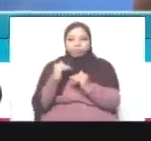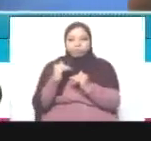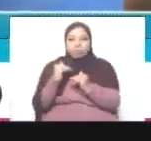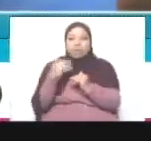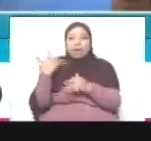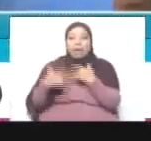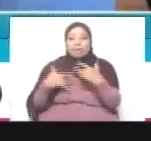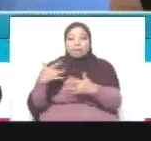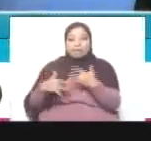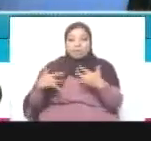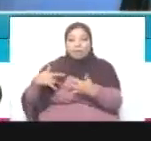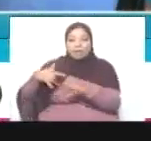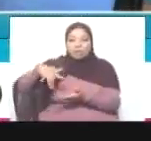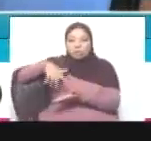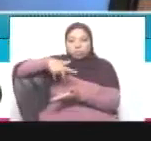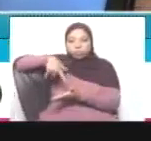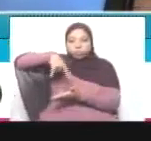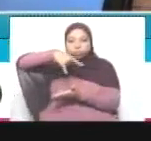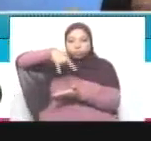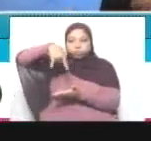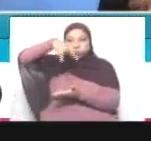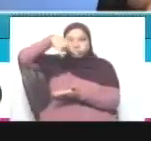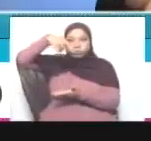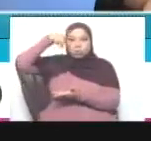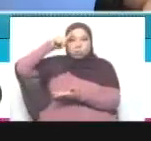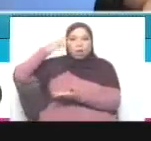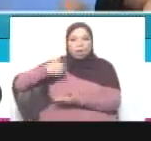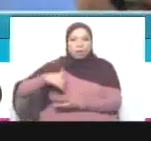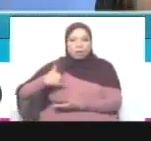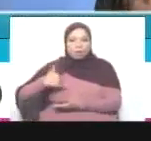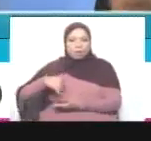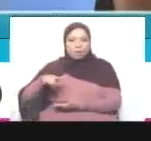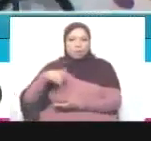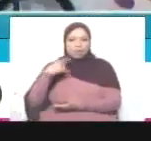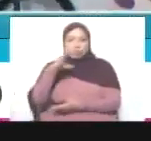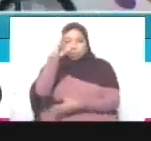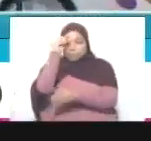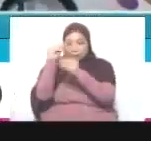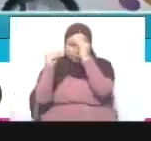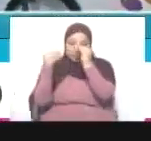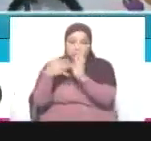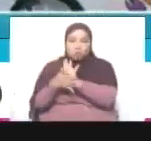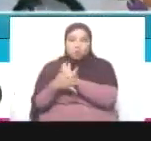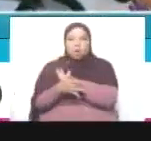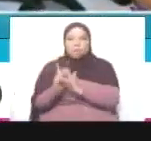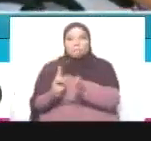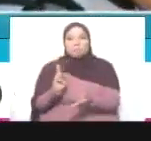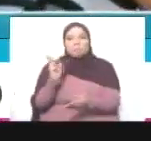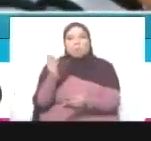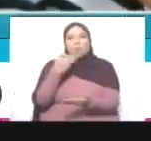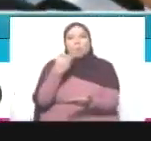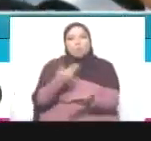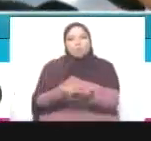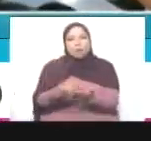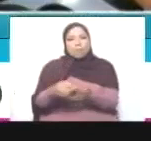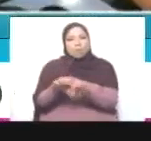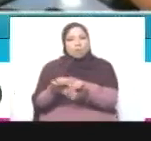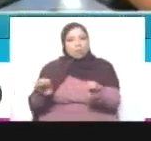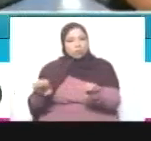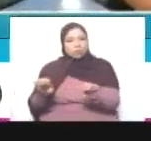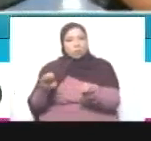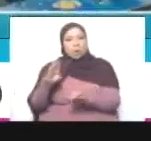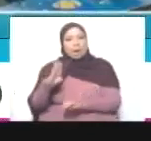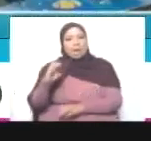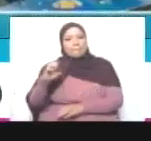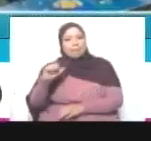Actividades Espaciales de Argentina. Y como parte de un programa educativo que lleva la BAE,